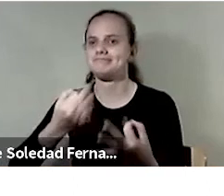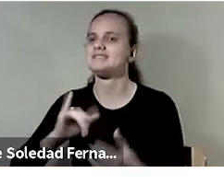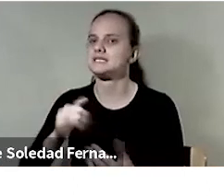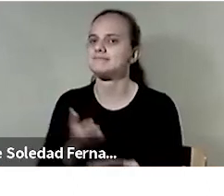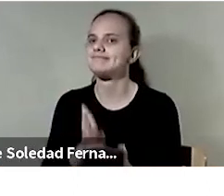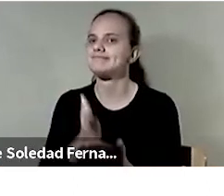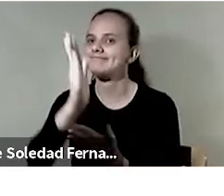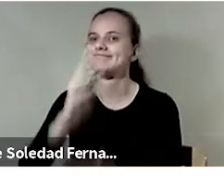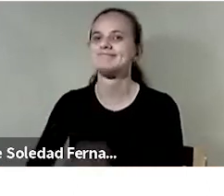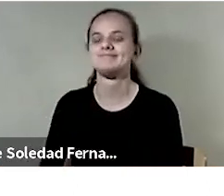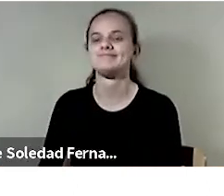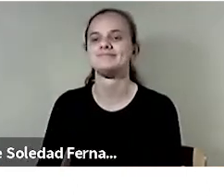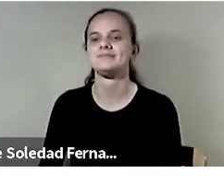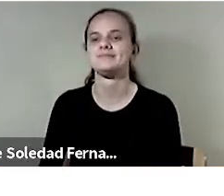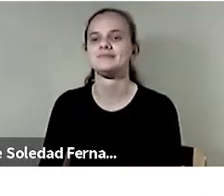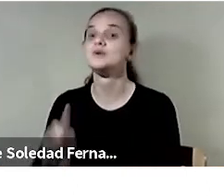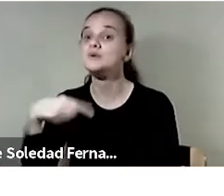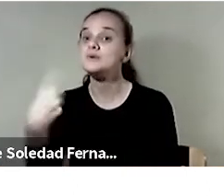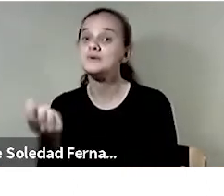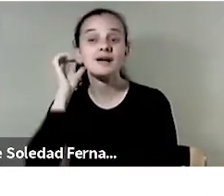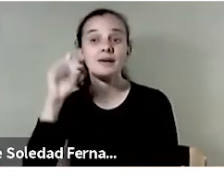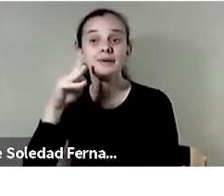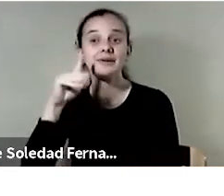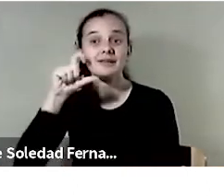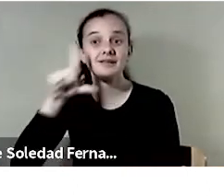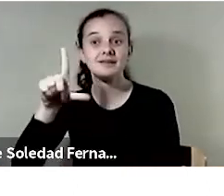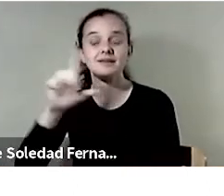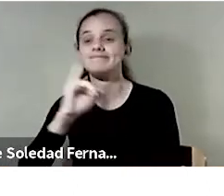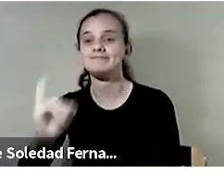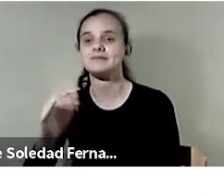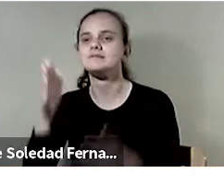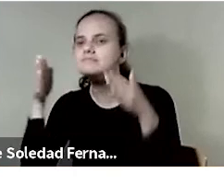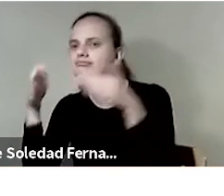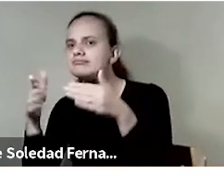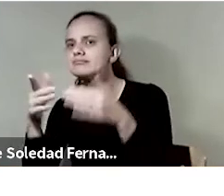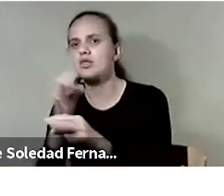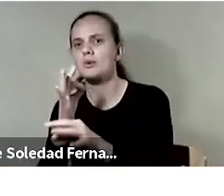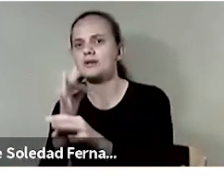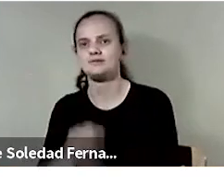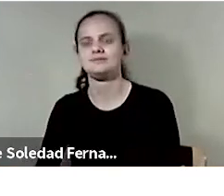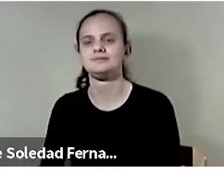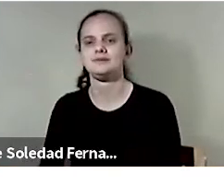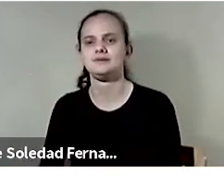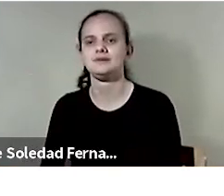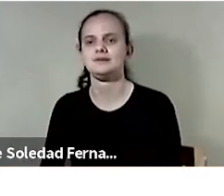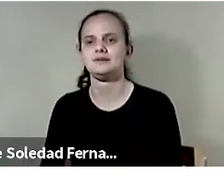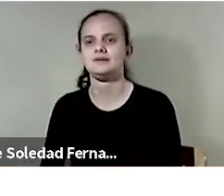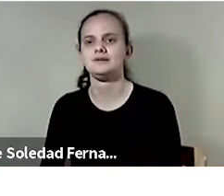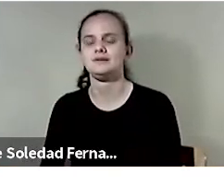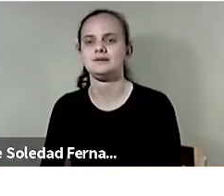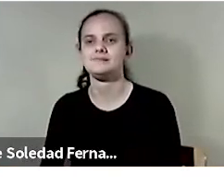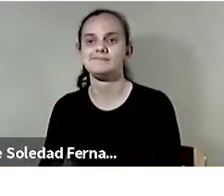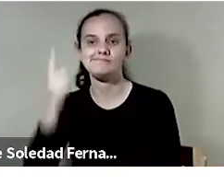Retaco y Marina Piemonte, así que también estén atentos porque eso se va a dar. Y Gabriel que dice que para él la más importante